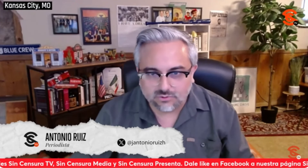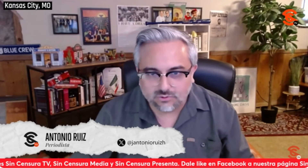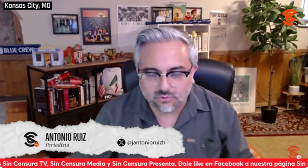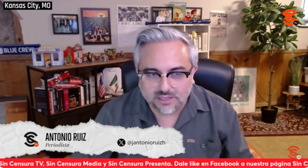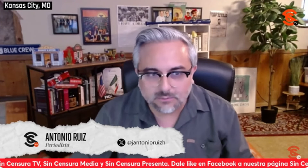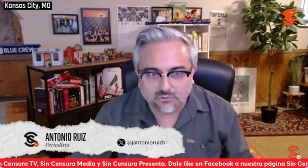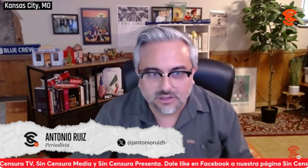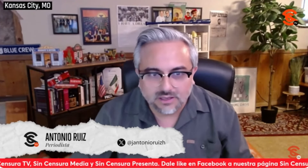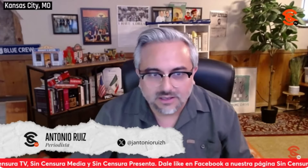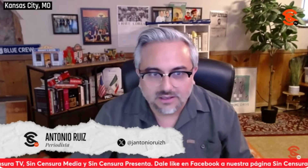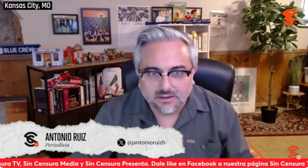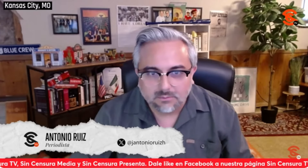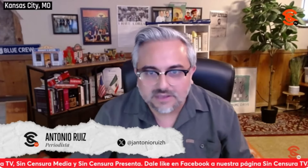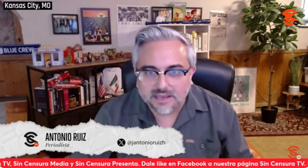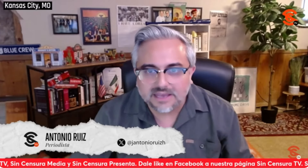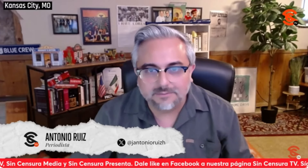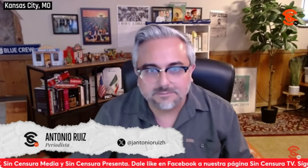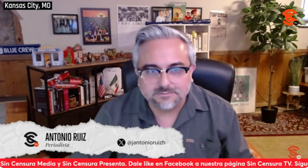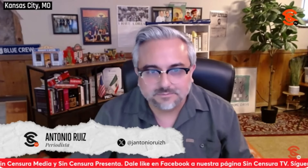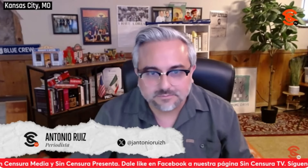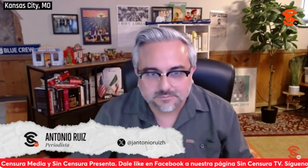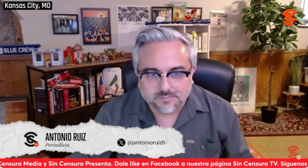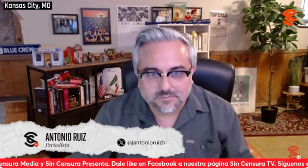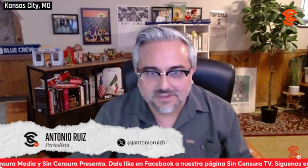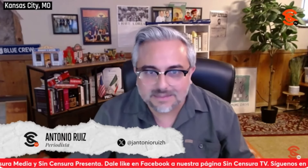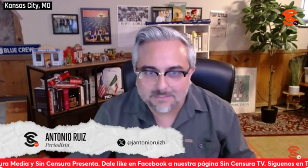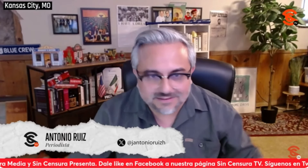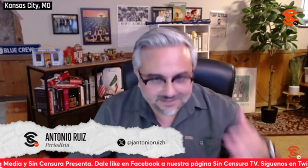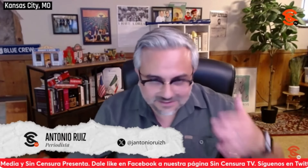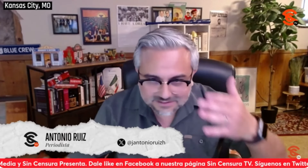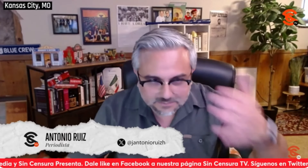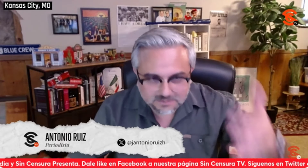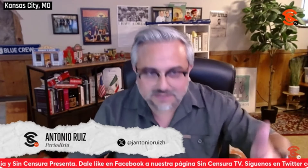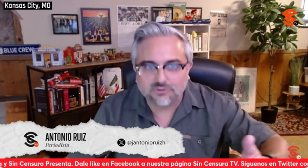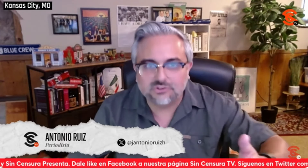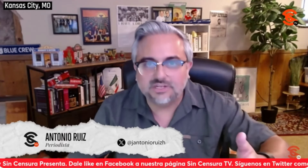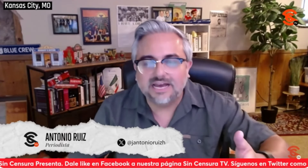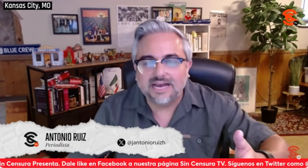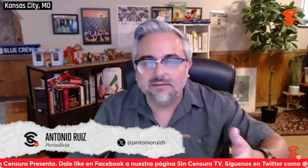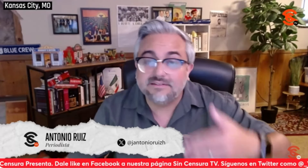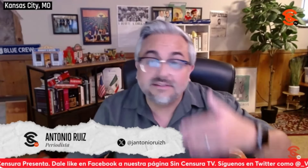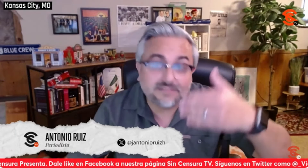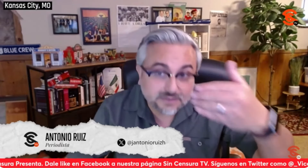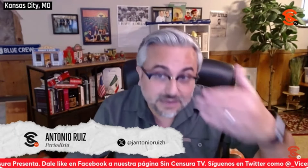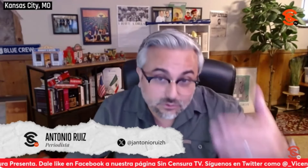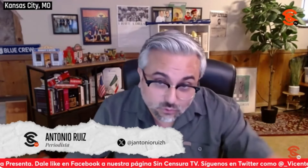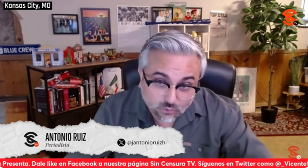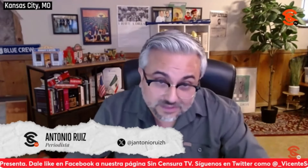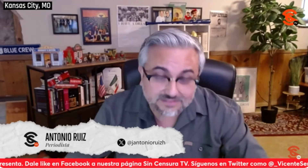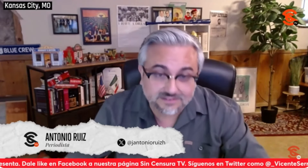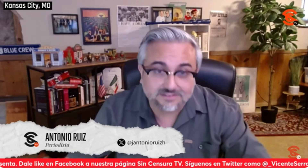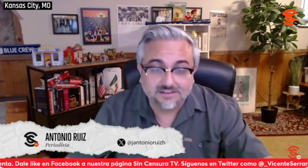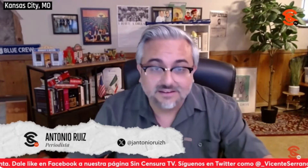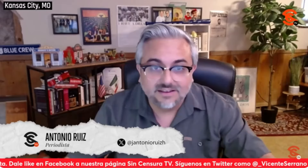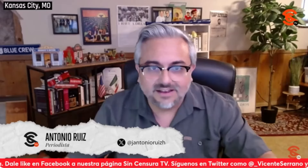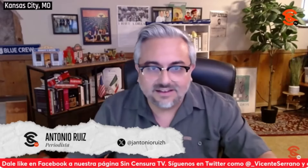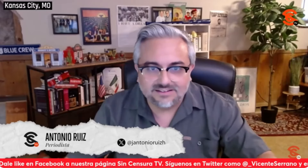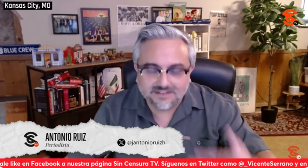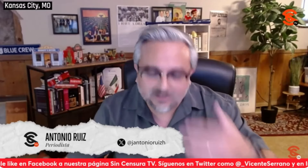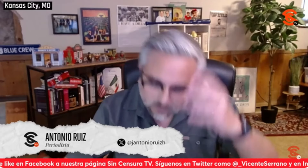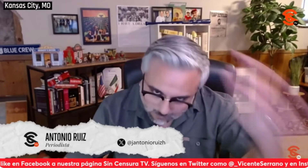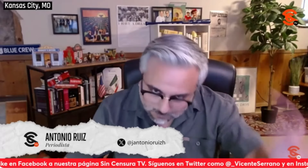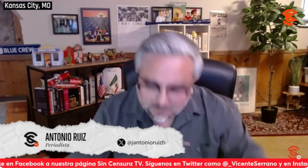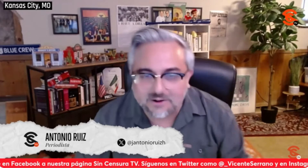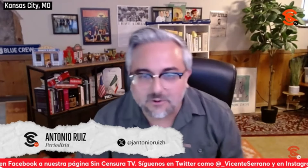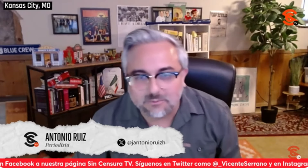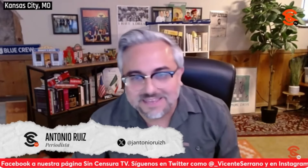lo torturemos. Pero ¿sabe qué? Además de exhibir a Xóchitl Gálvez, exhibir a los jueces, al decir